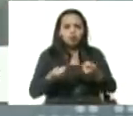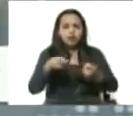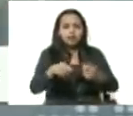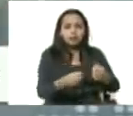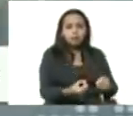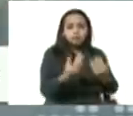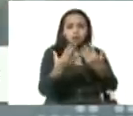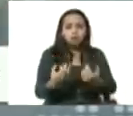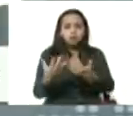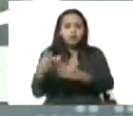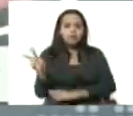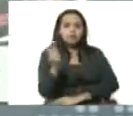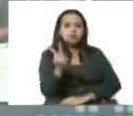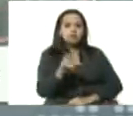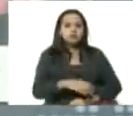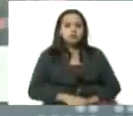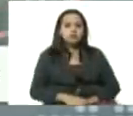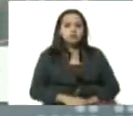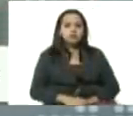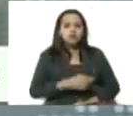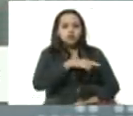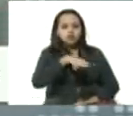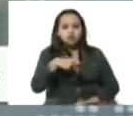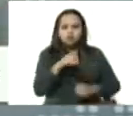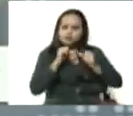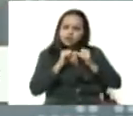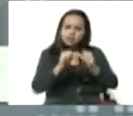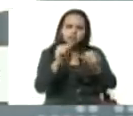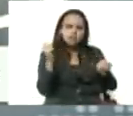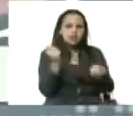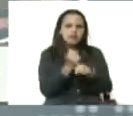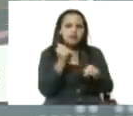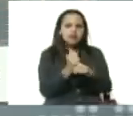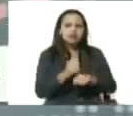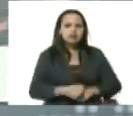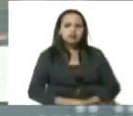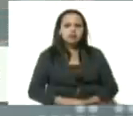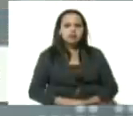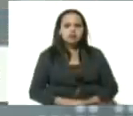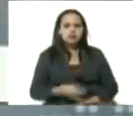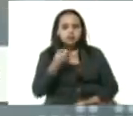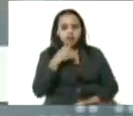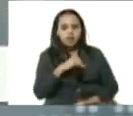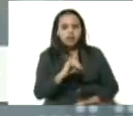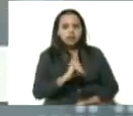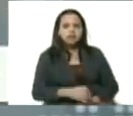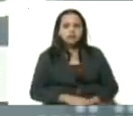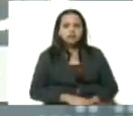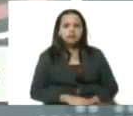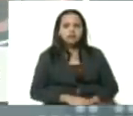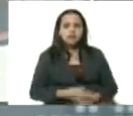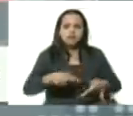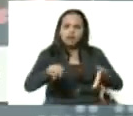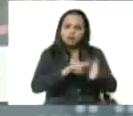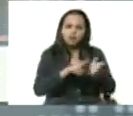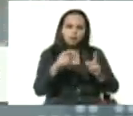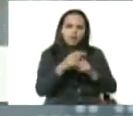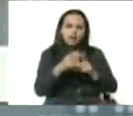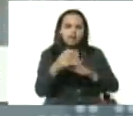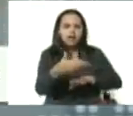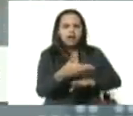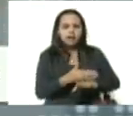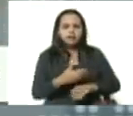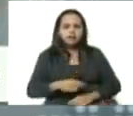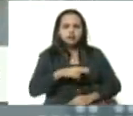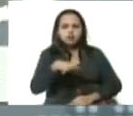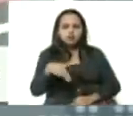brote en Venezuela. Bueno, nosotros vamos a seguir trabajando, estamos, repito mis palabras iniciales,